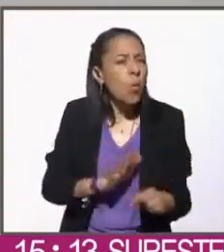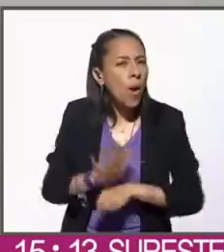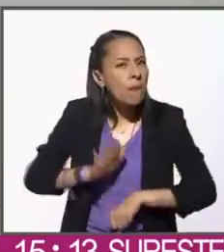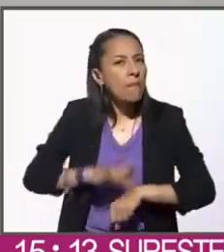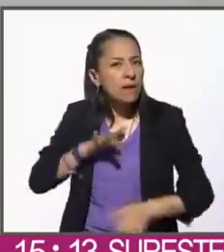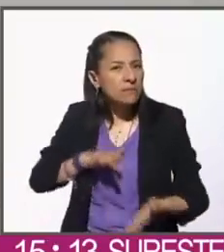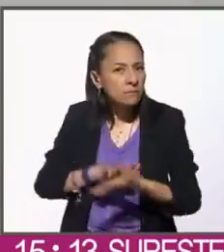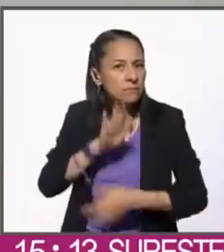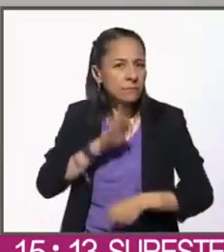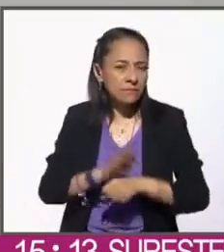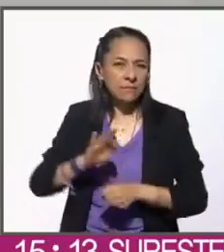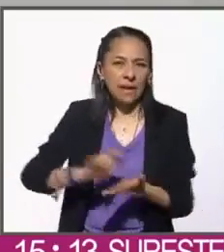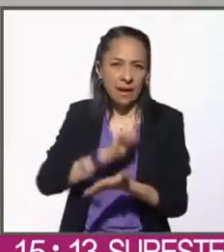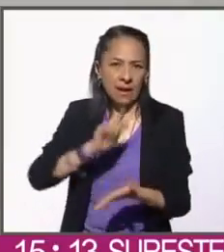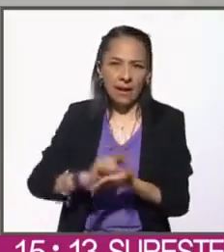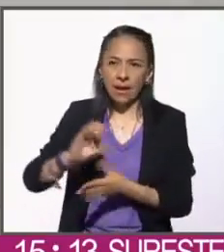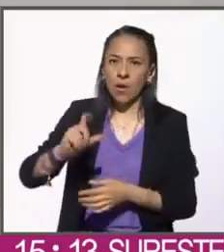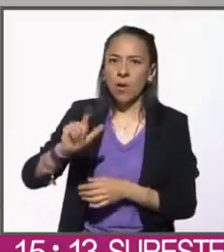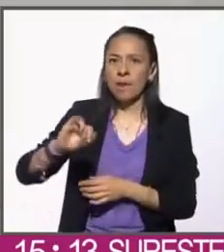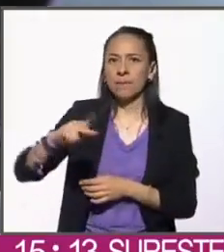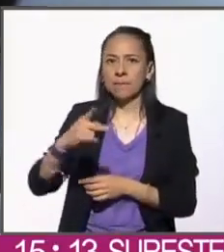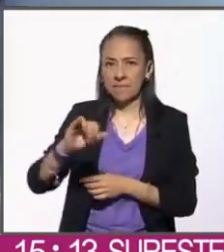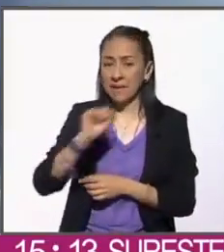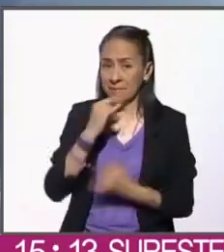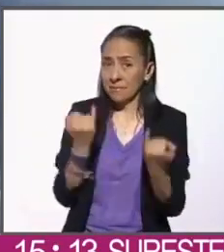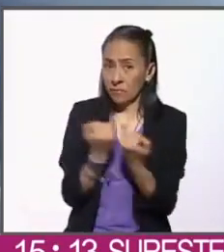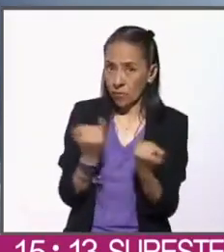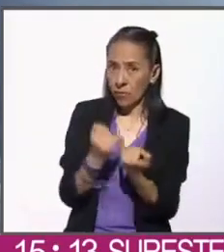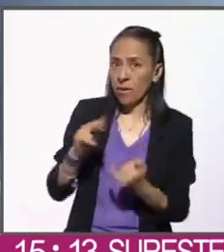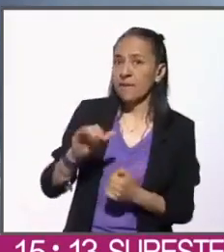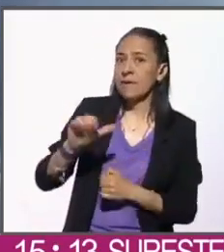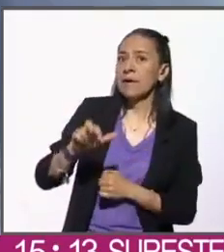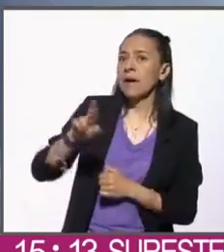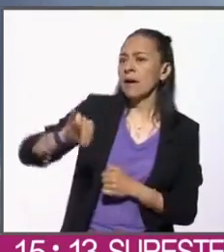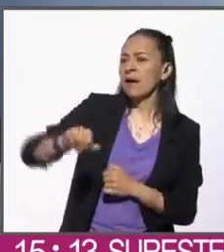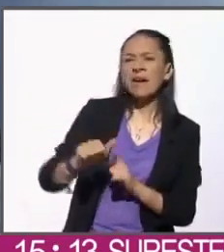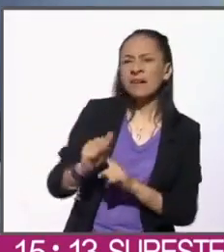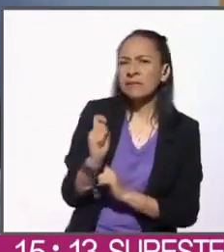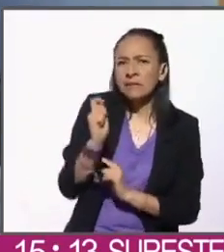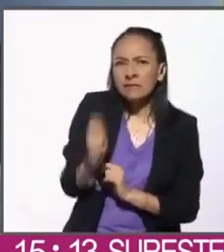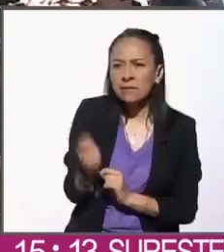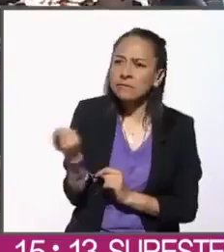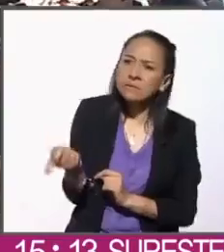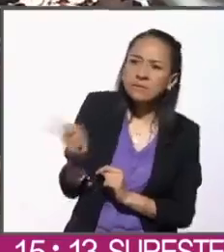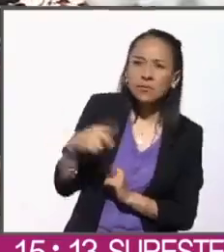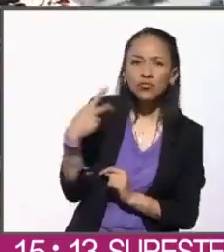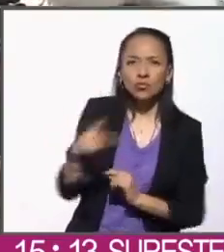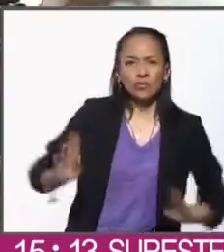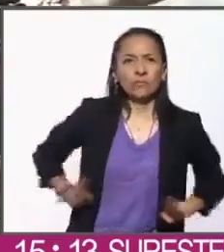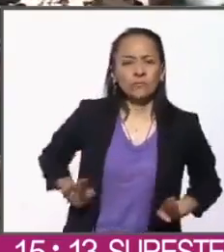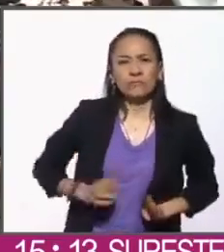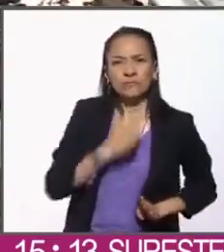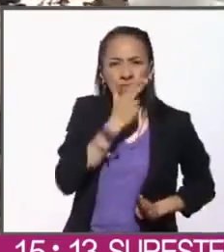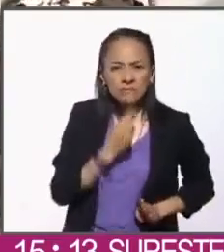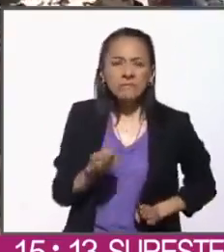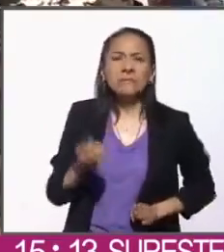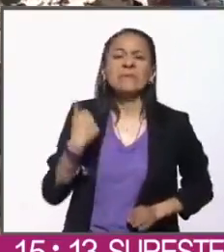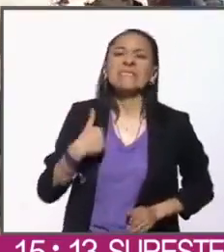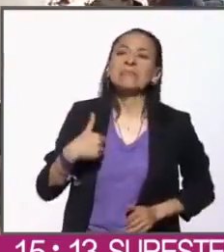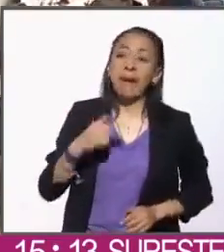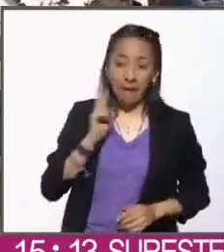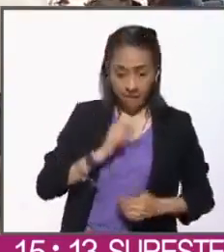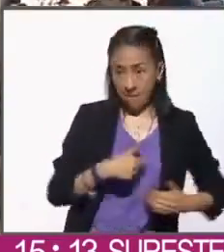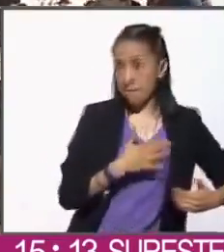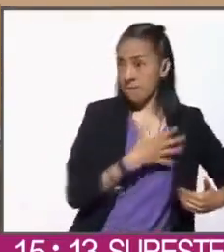también contra la violencia vicaria, es decir, el daño que sufren las mujeres por parte de sus parejas a través de los hijos.